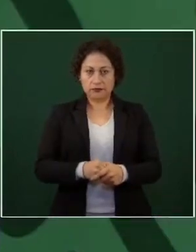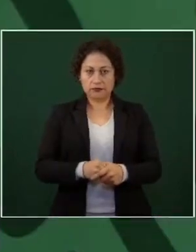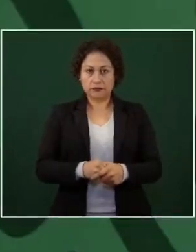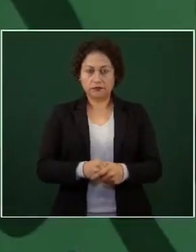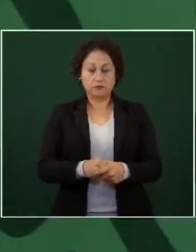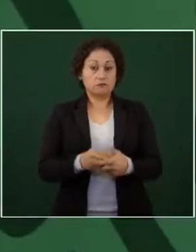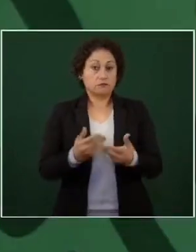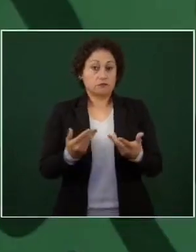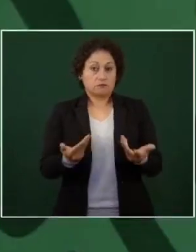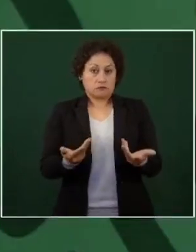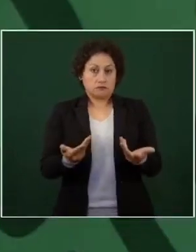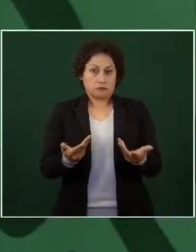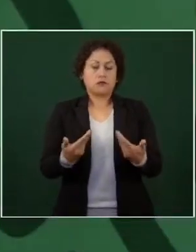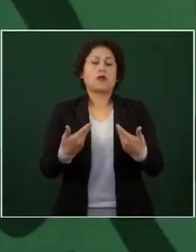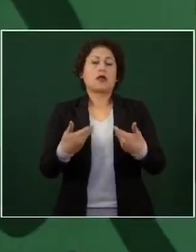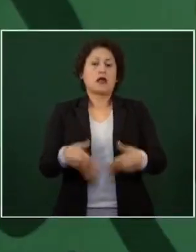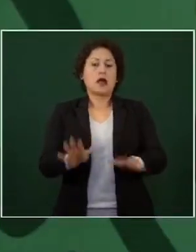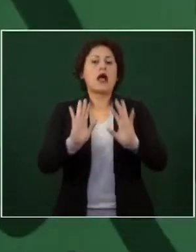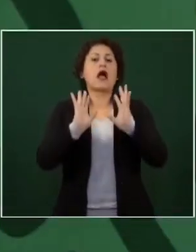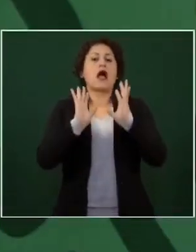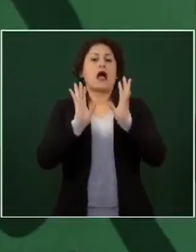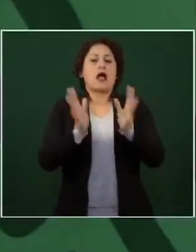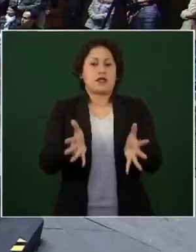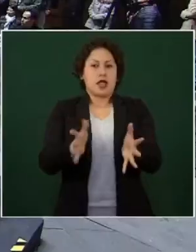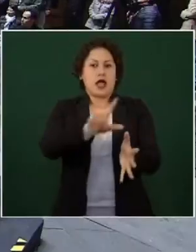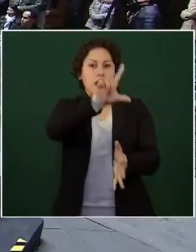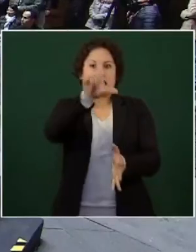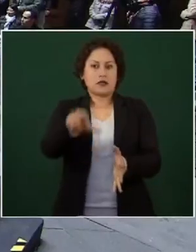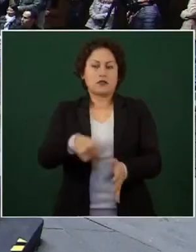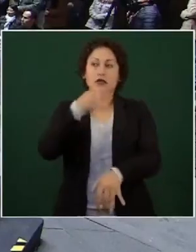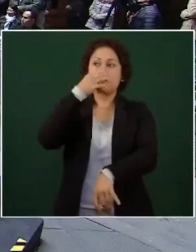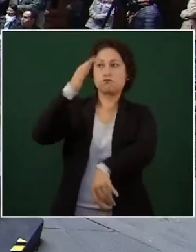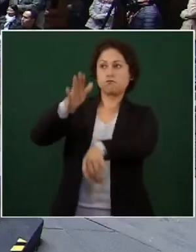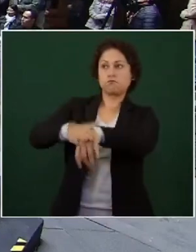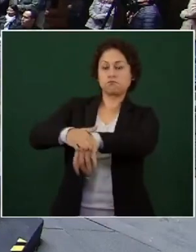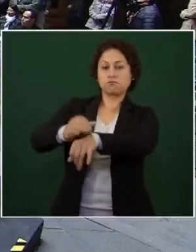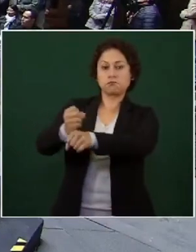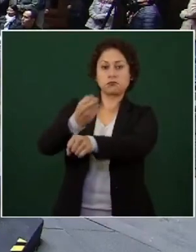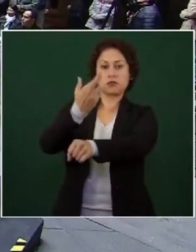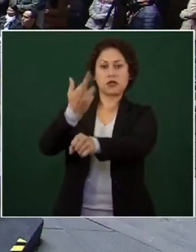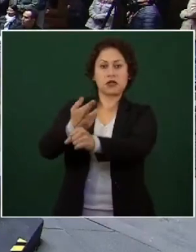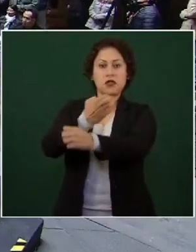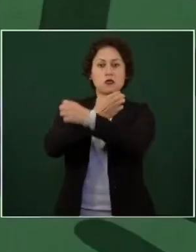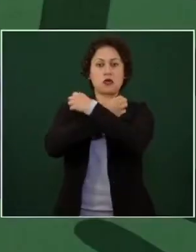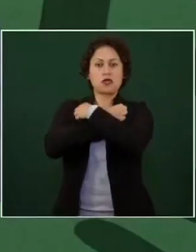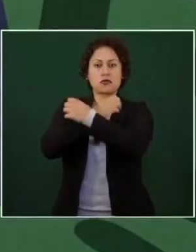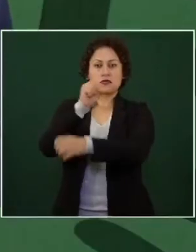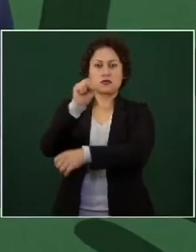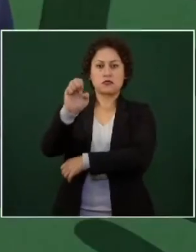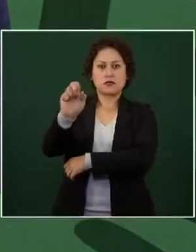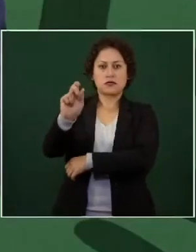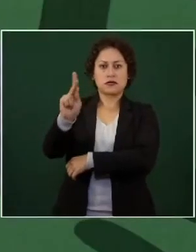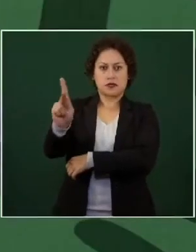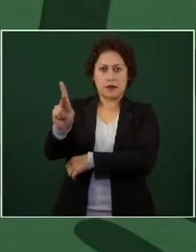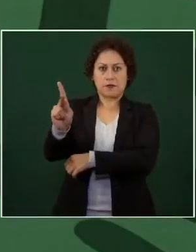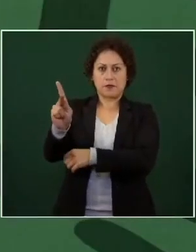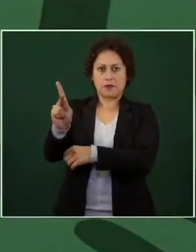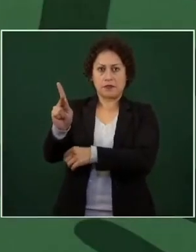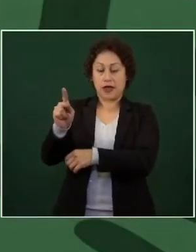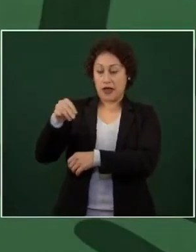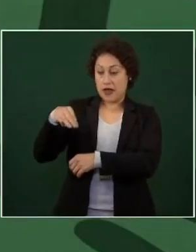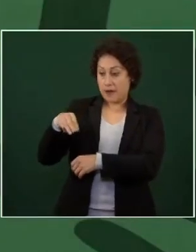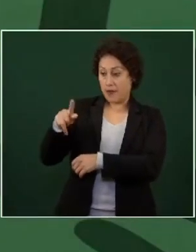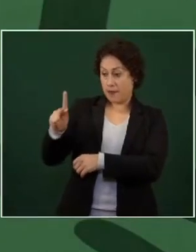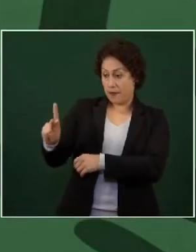pues entonces sí, la Secretaría de Educación Pública recibe del Ministerio